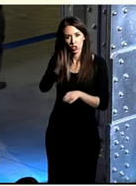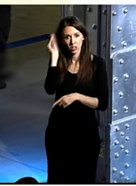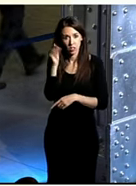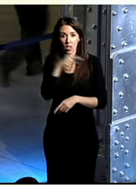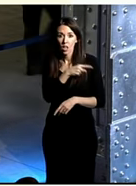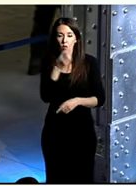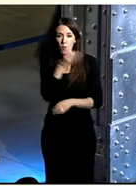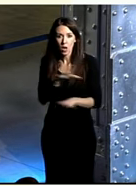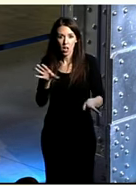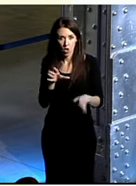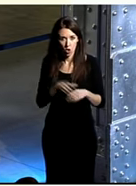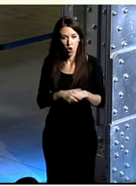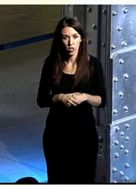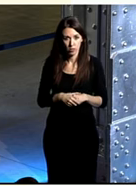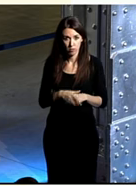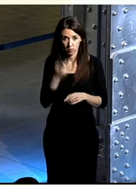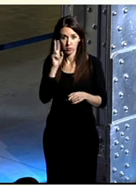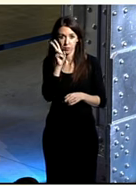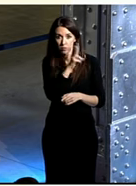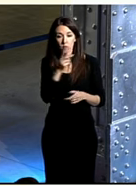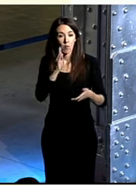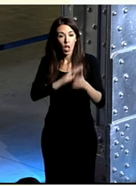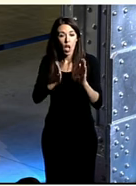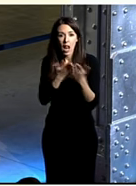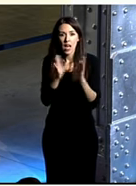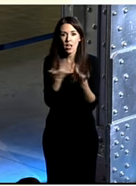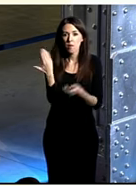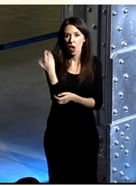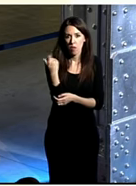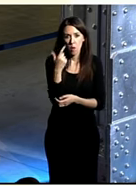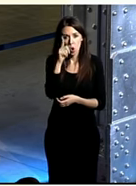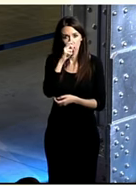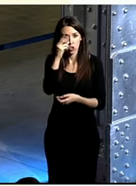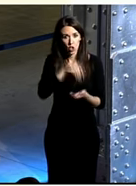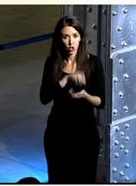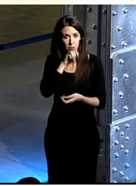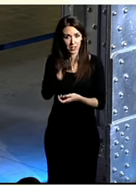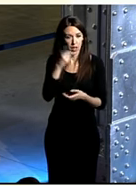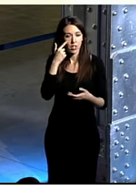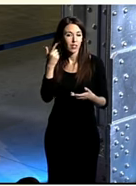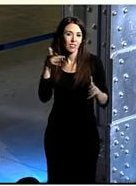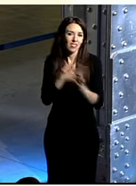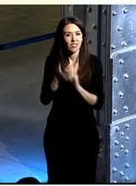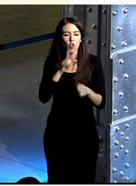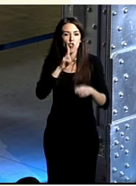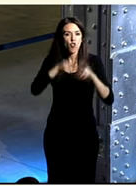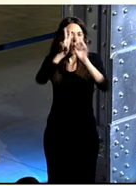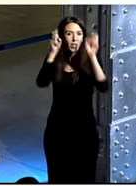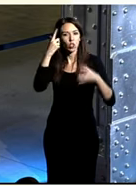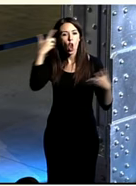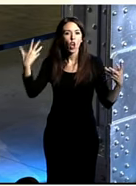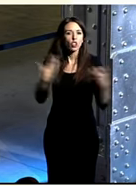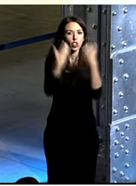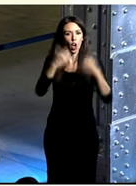cosas. Este es uno de los mejores, se llama Douglas Rushkoff. Escribió un libro hace poquito, el año 2013, se llama El shock del presente. Cómo todo